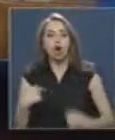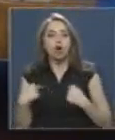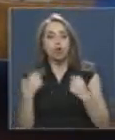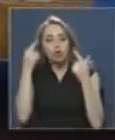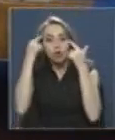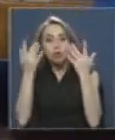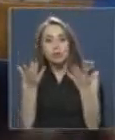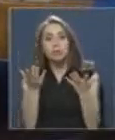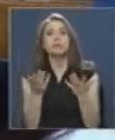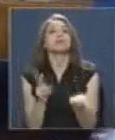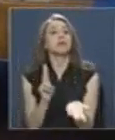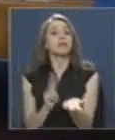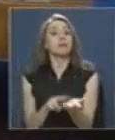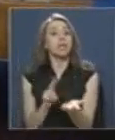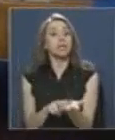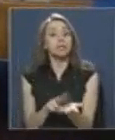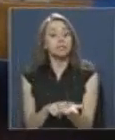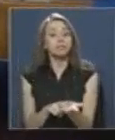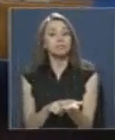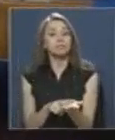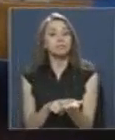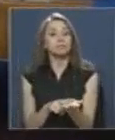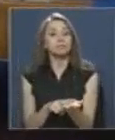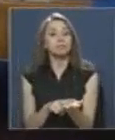Y la verdad es que